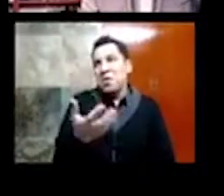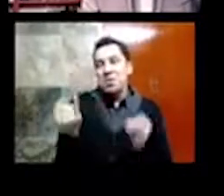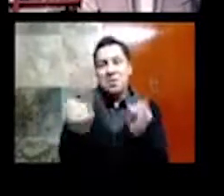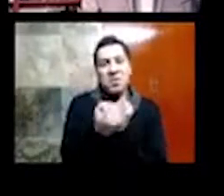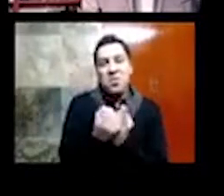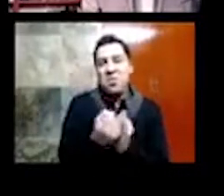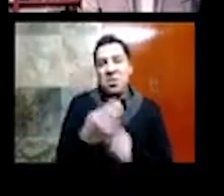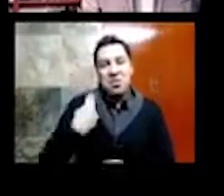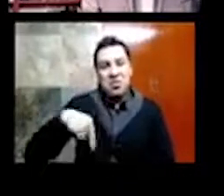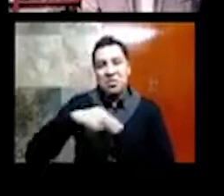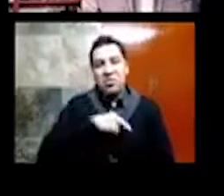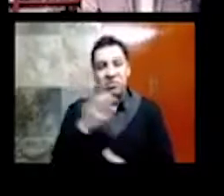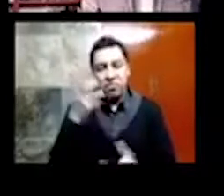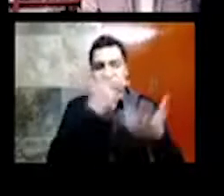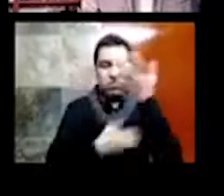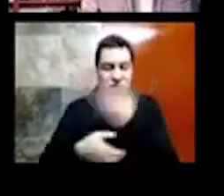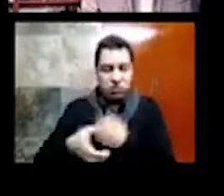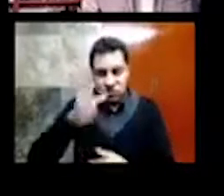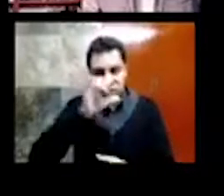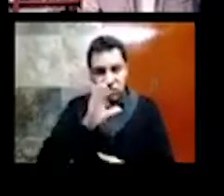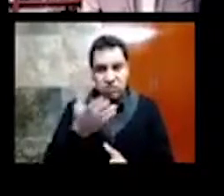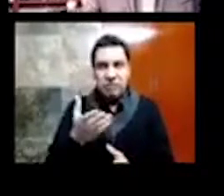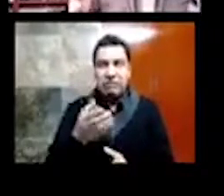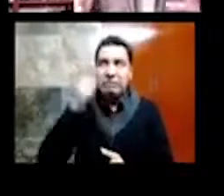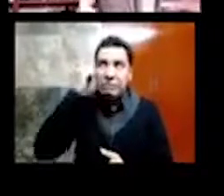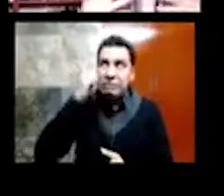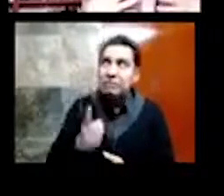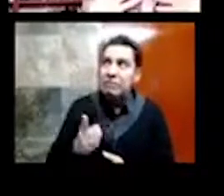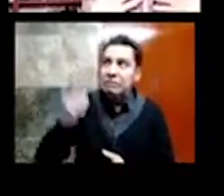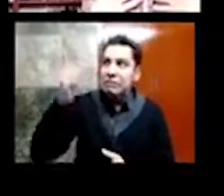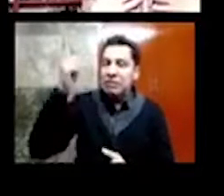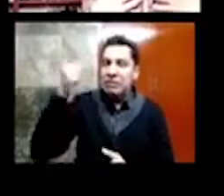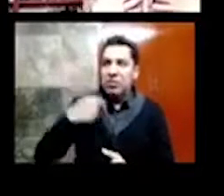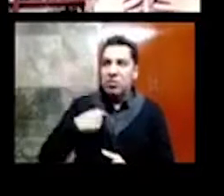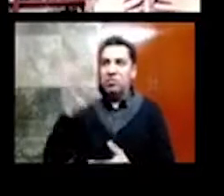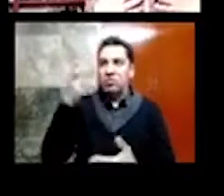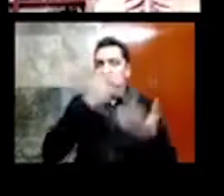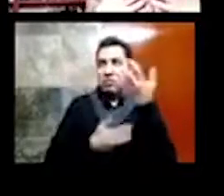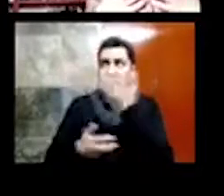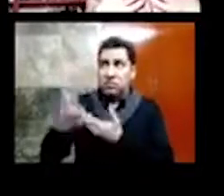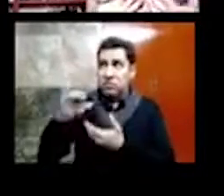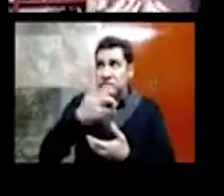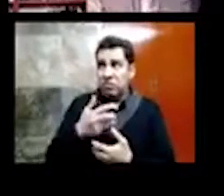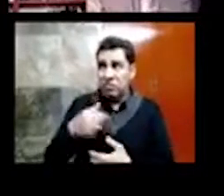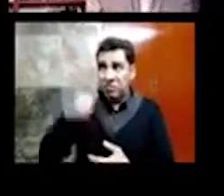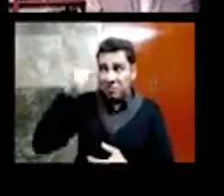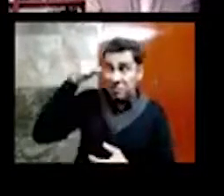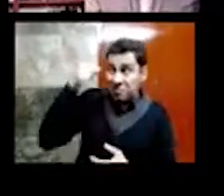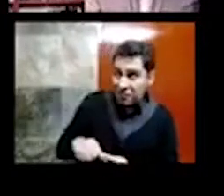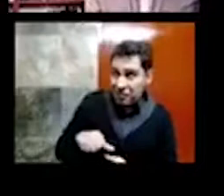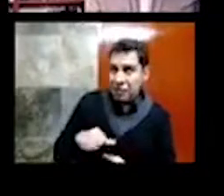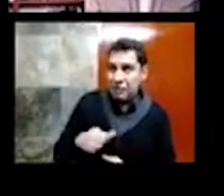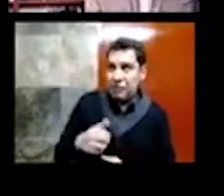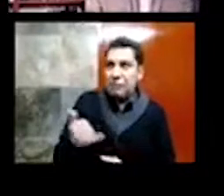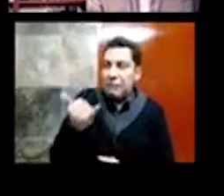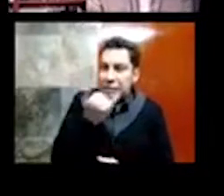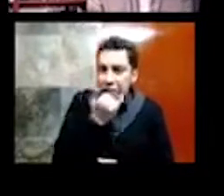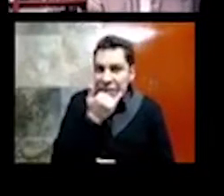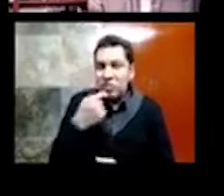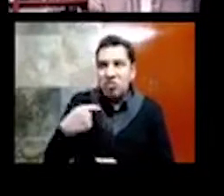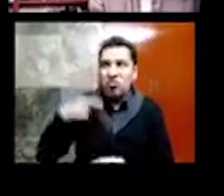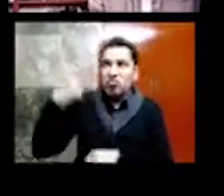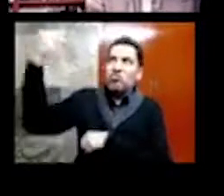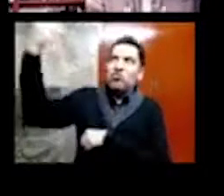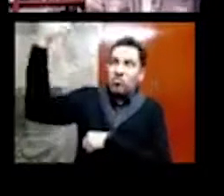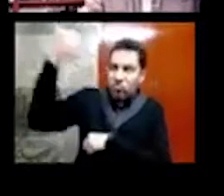bebidas, le dice uno a Dios: si con la borrachera te ofendí, con la cruda me quedas a deber.